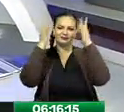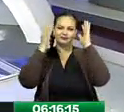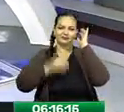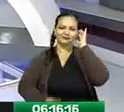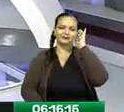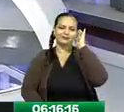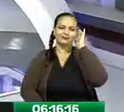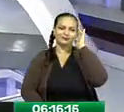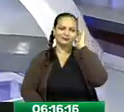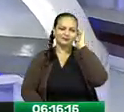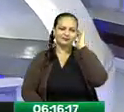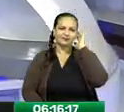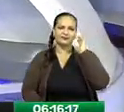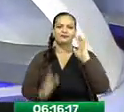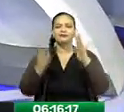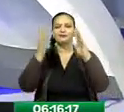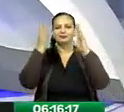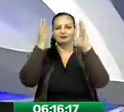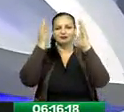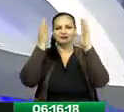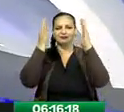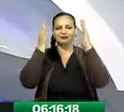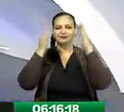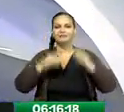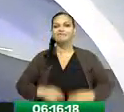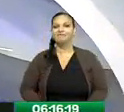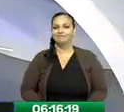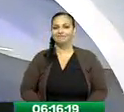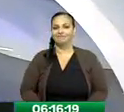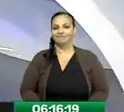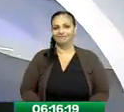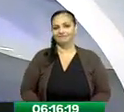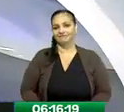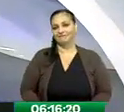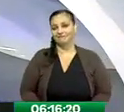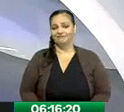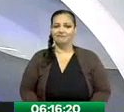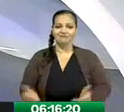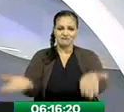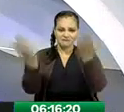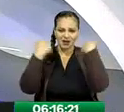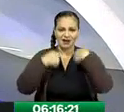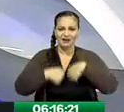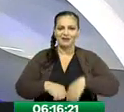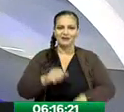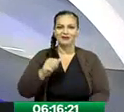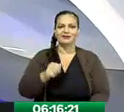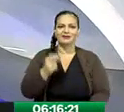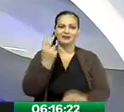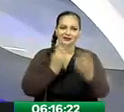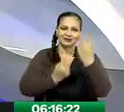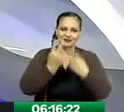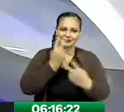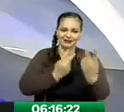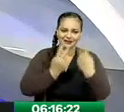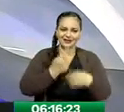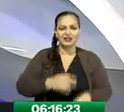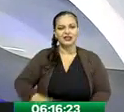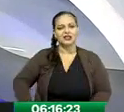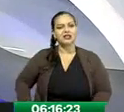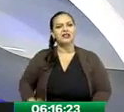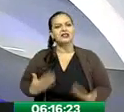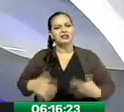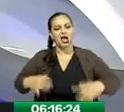Muy bien, perfecto. Y entonces, listo está todo, las maletas para irnos para Alaucí. Dirá las petacas. Las petacas.